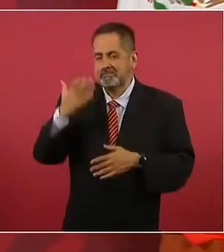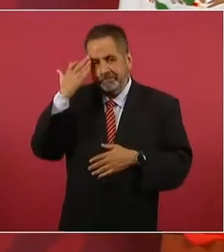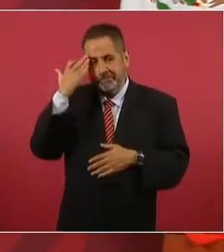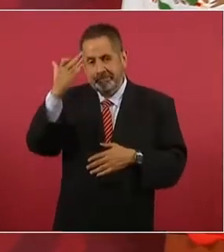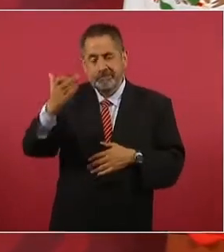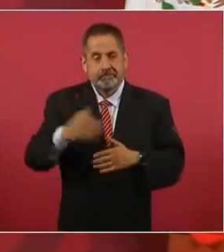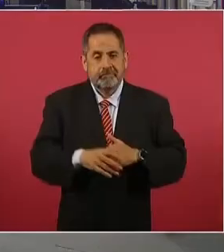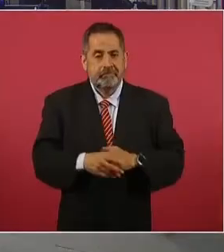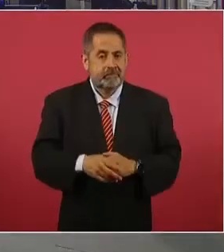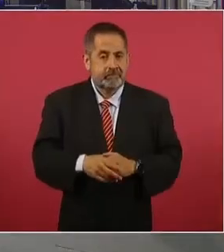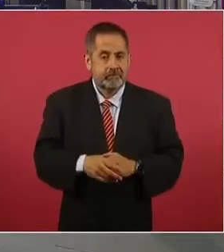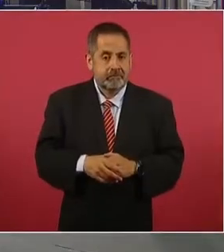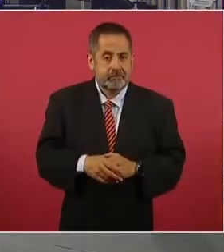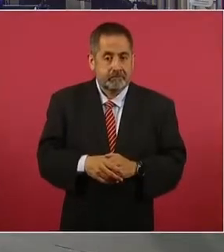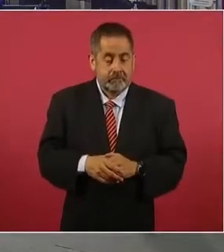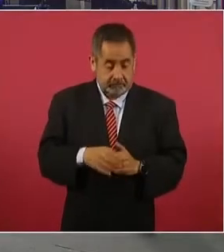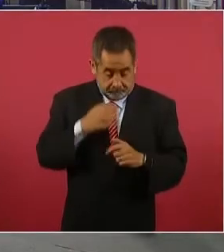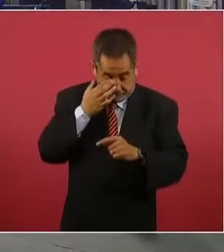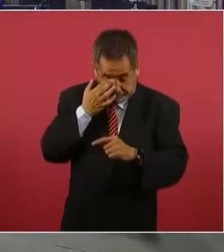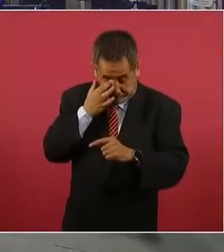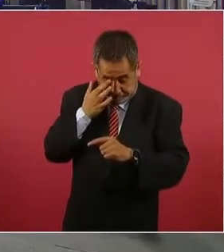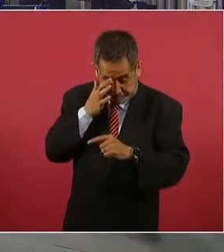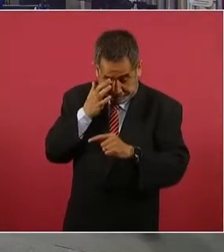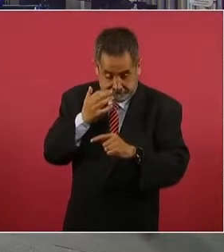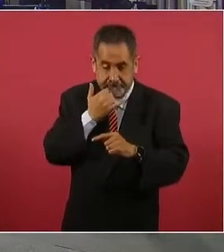Rocío, en un caso.